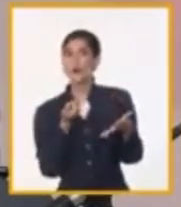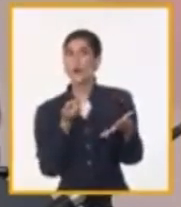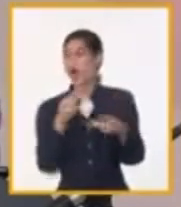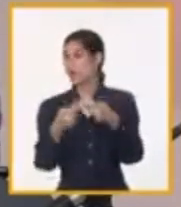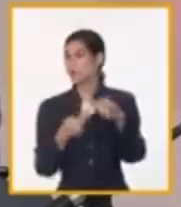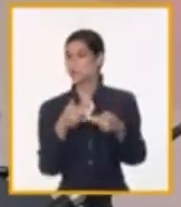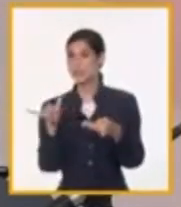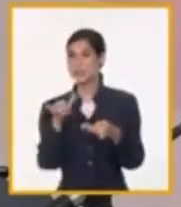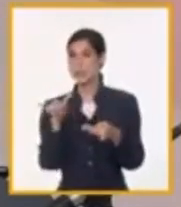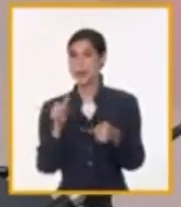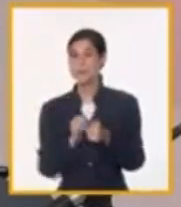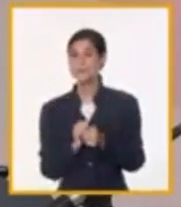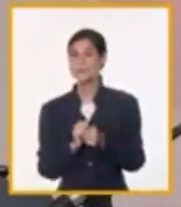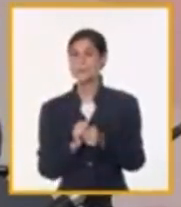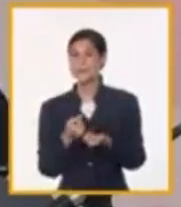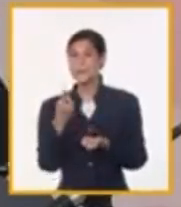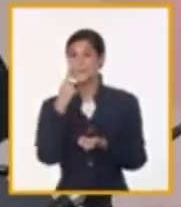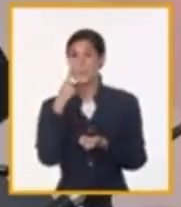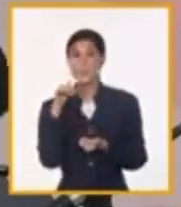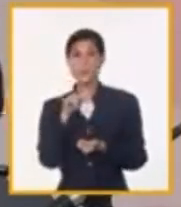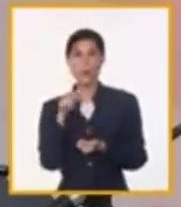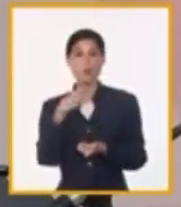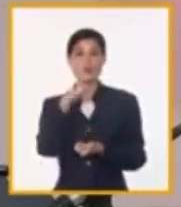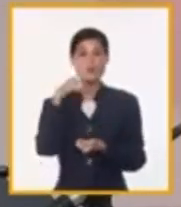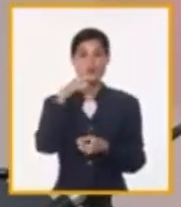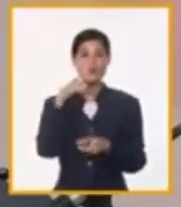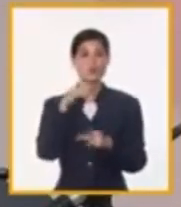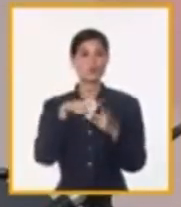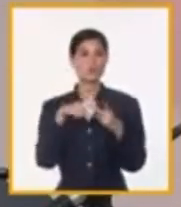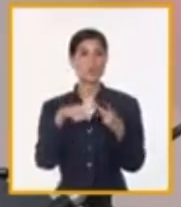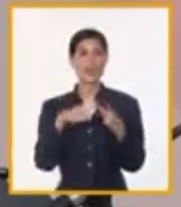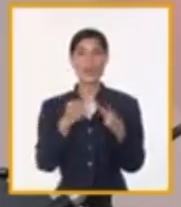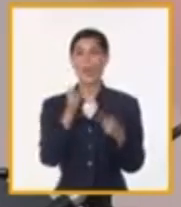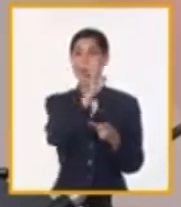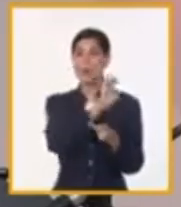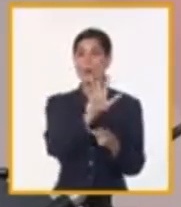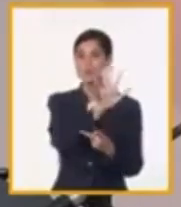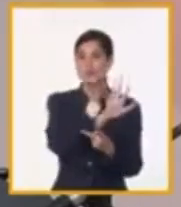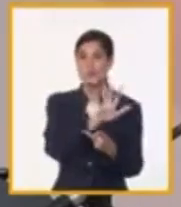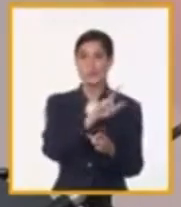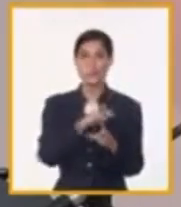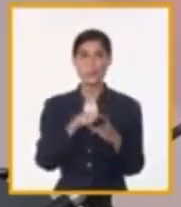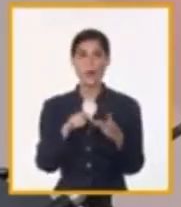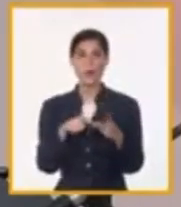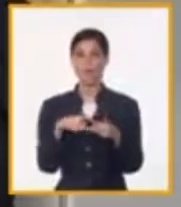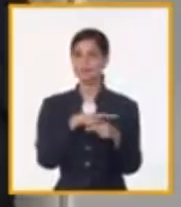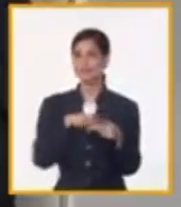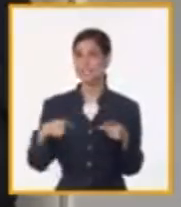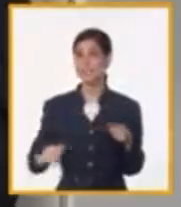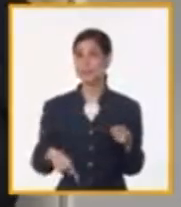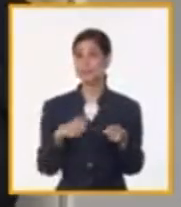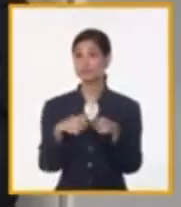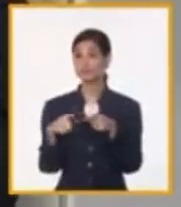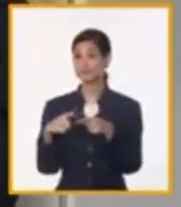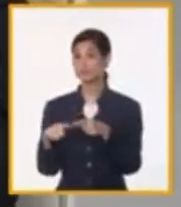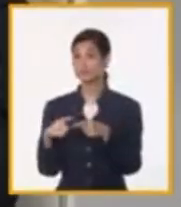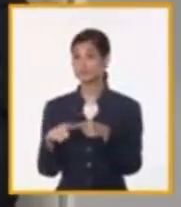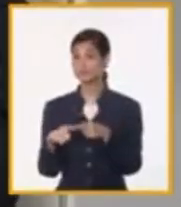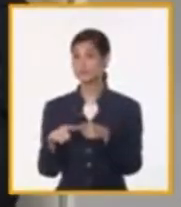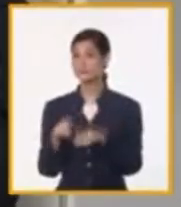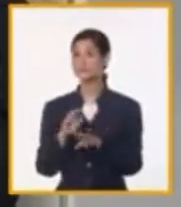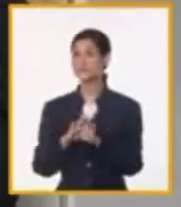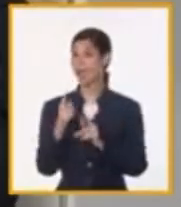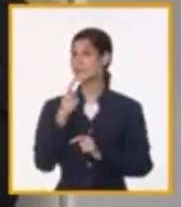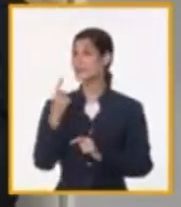siempre piensa en China en Rusia en Europa Muy buenas tardes y saludos a nuestro experto en temas